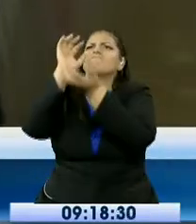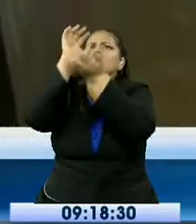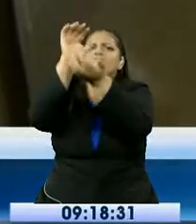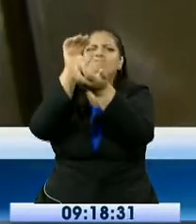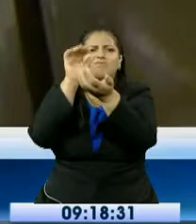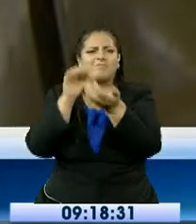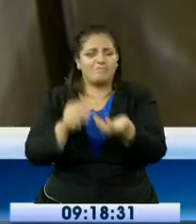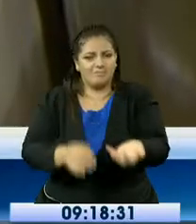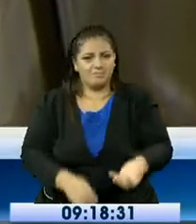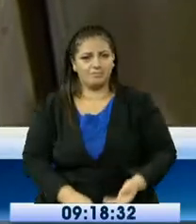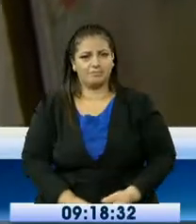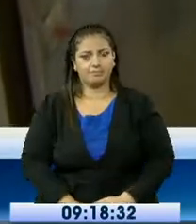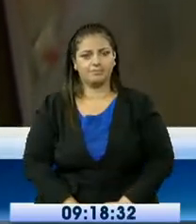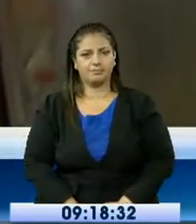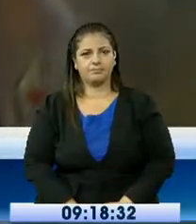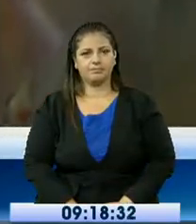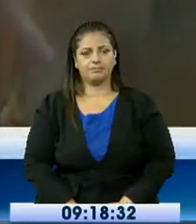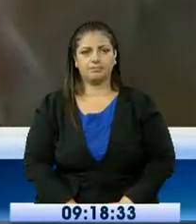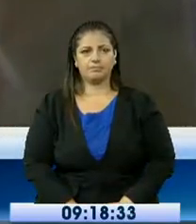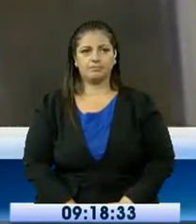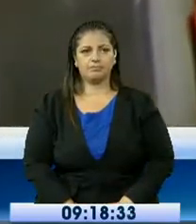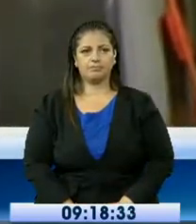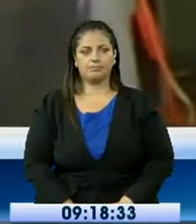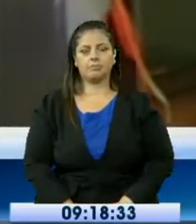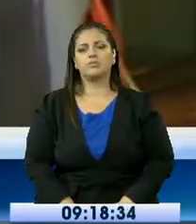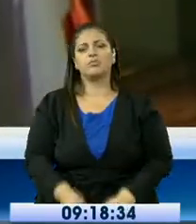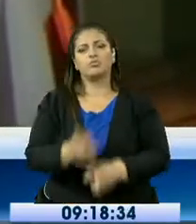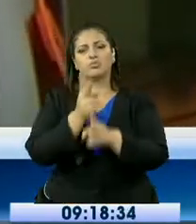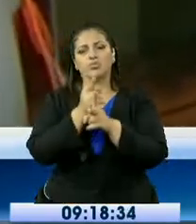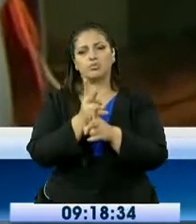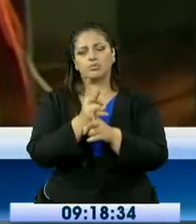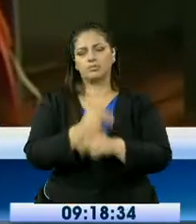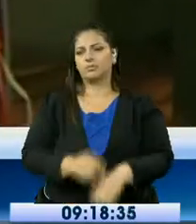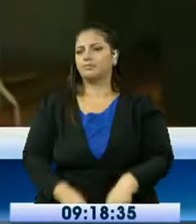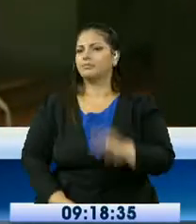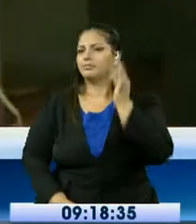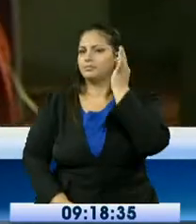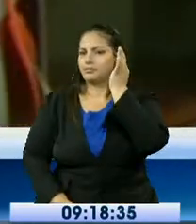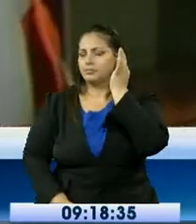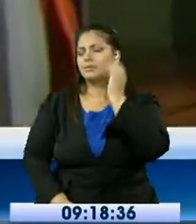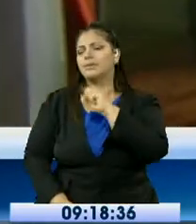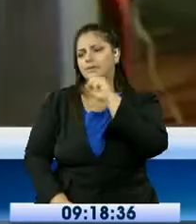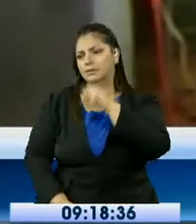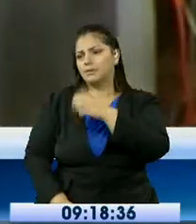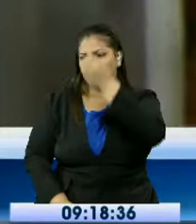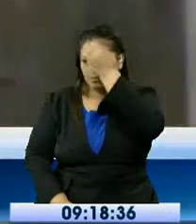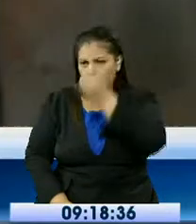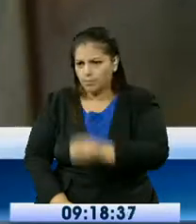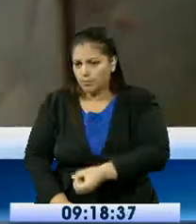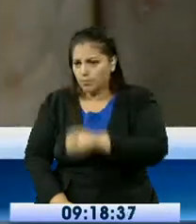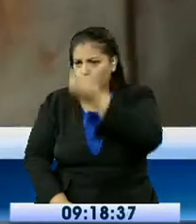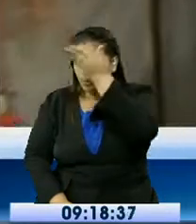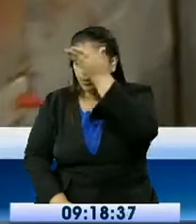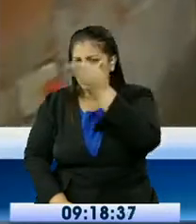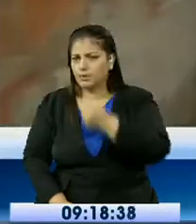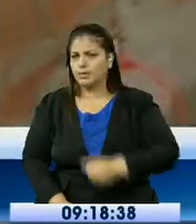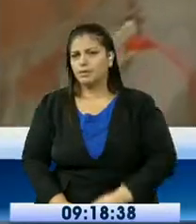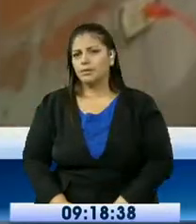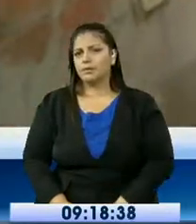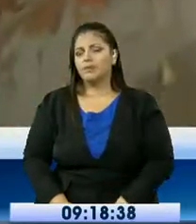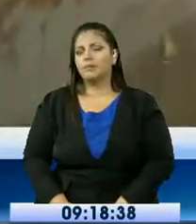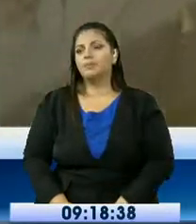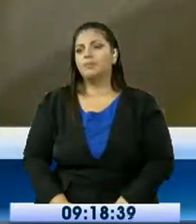mesas. Todo esto tuvieron que hacer ustedes para evitar que se dañen. Sí, buenos días. Aquí nosotros somos